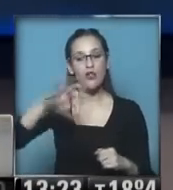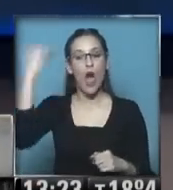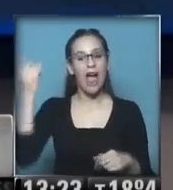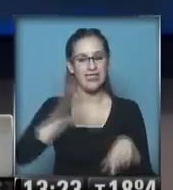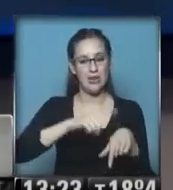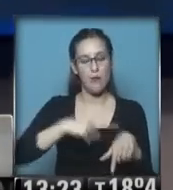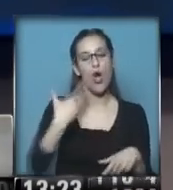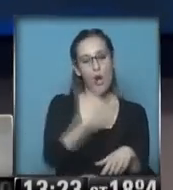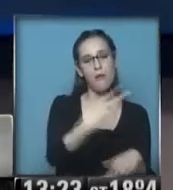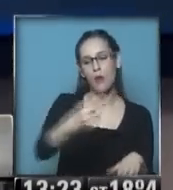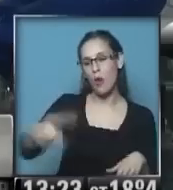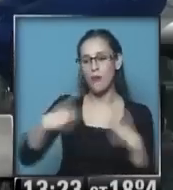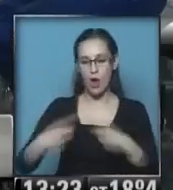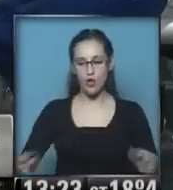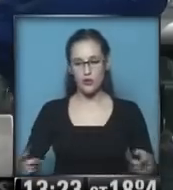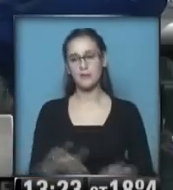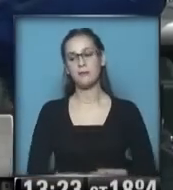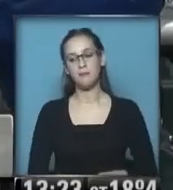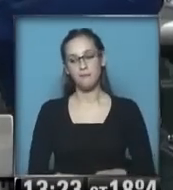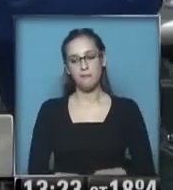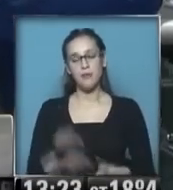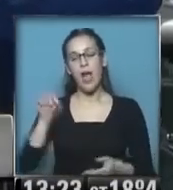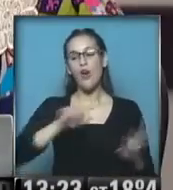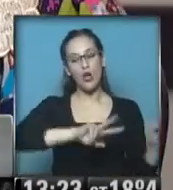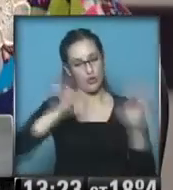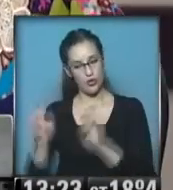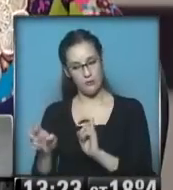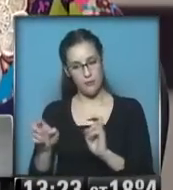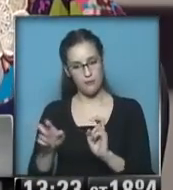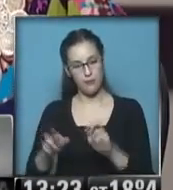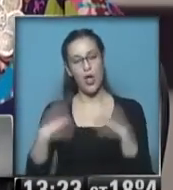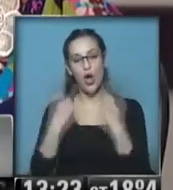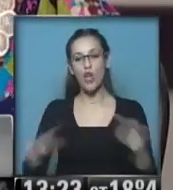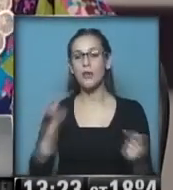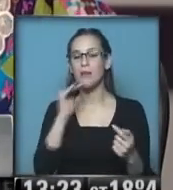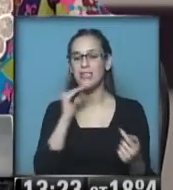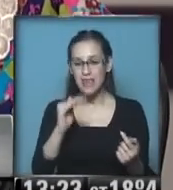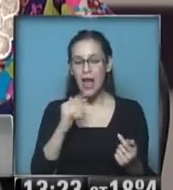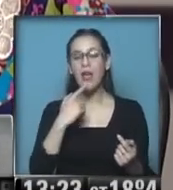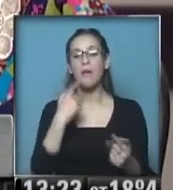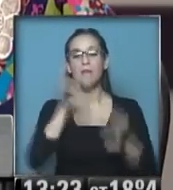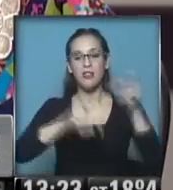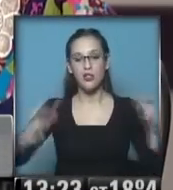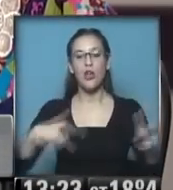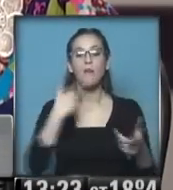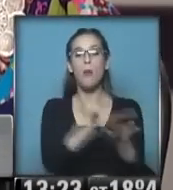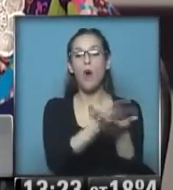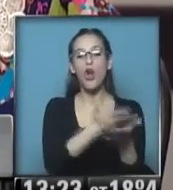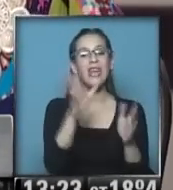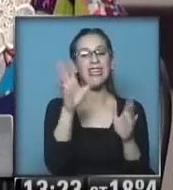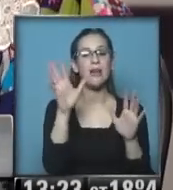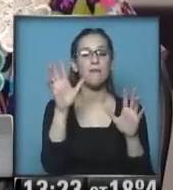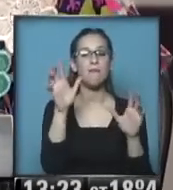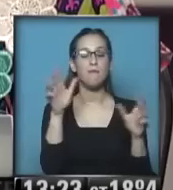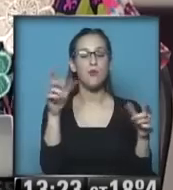poder acceder a los beneficios del programa cambiamos ahora de tema y ahora sí con los mensajes con las propuestas que ustedes hacen a través del 0800 666